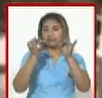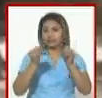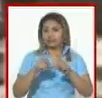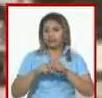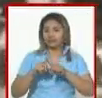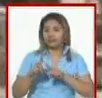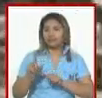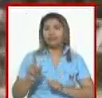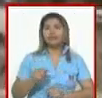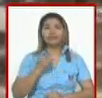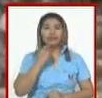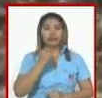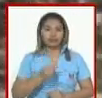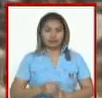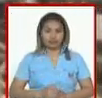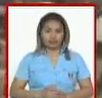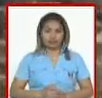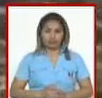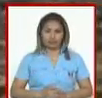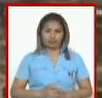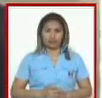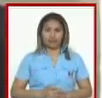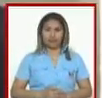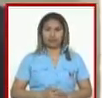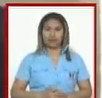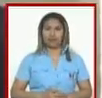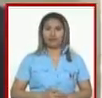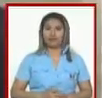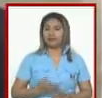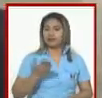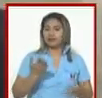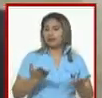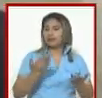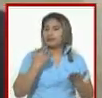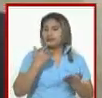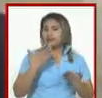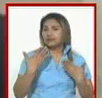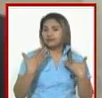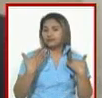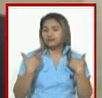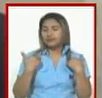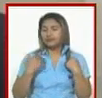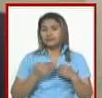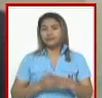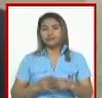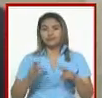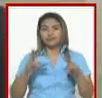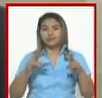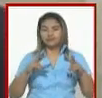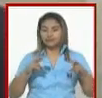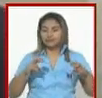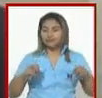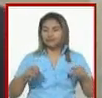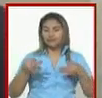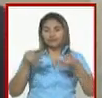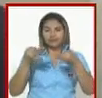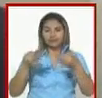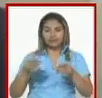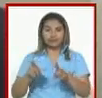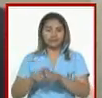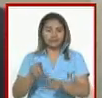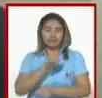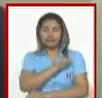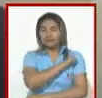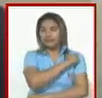es y sin embargo esas apreciaciones lo tienen que analizar y determinar